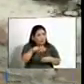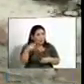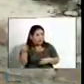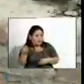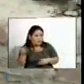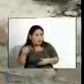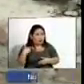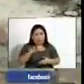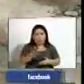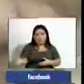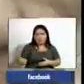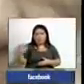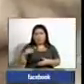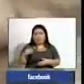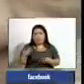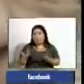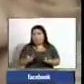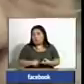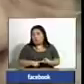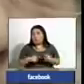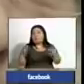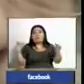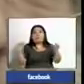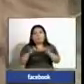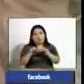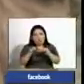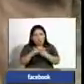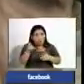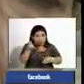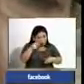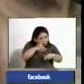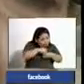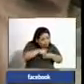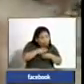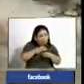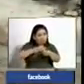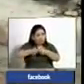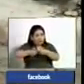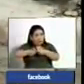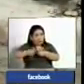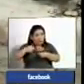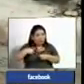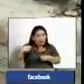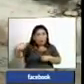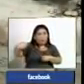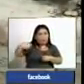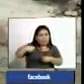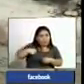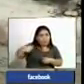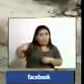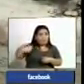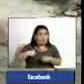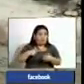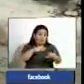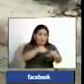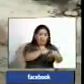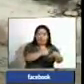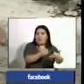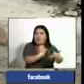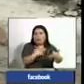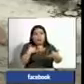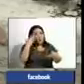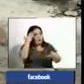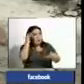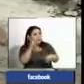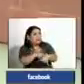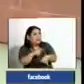lo básico y saber administrar el poco dinero que va a empezar a llegar, porque no se sabe cuánto tiempo